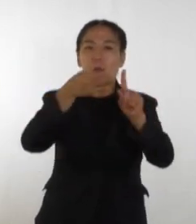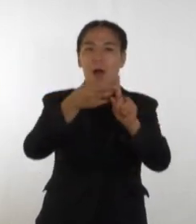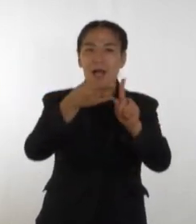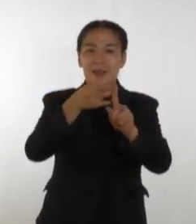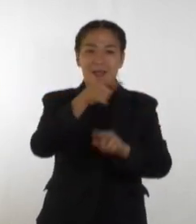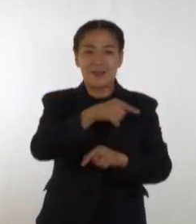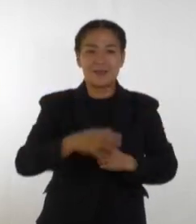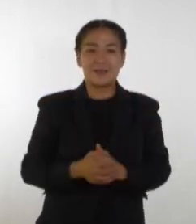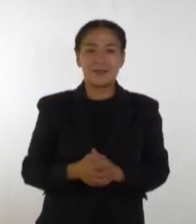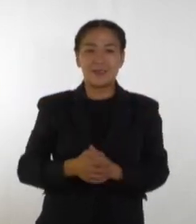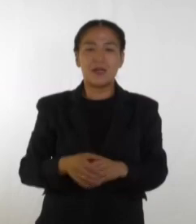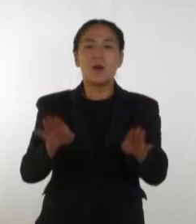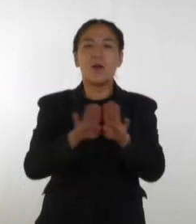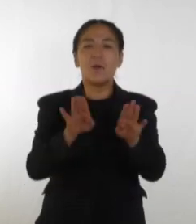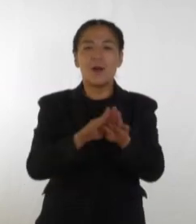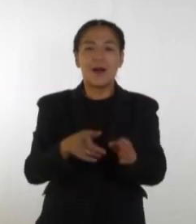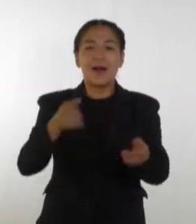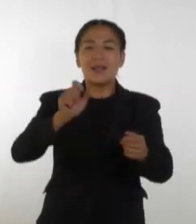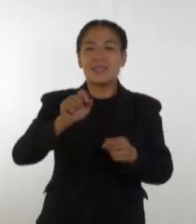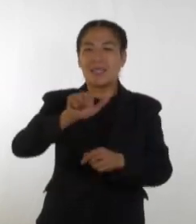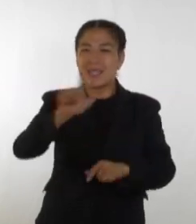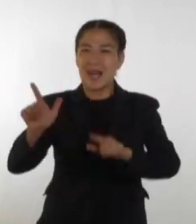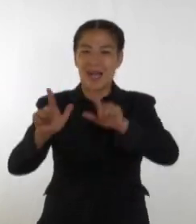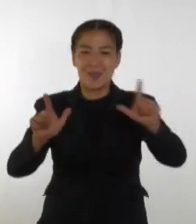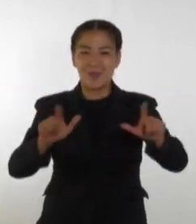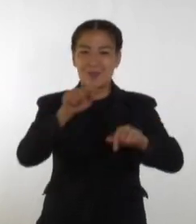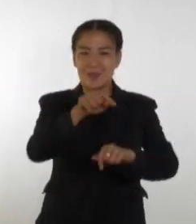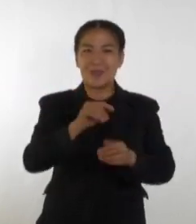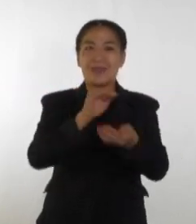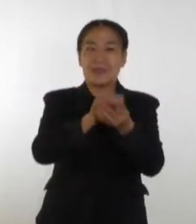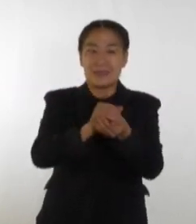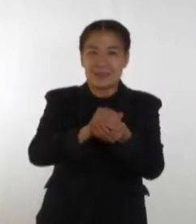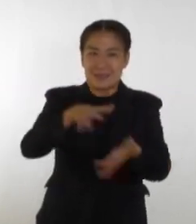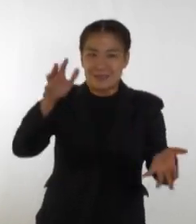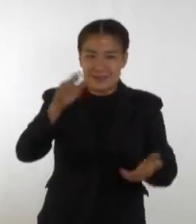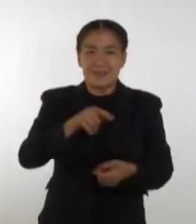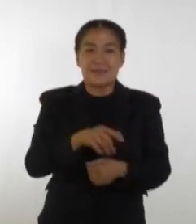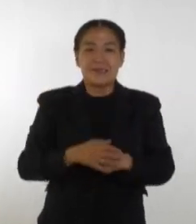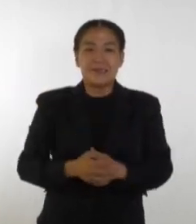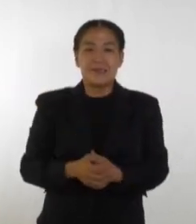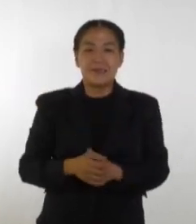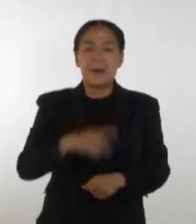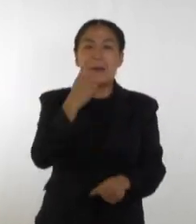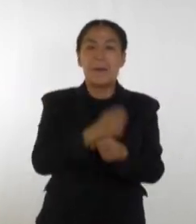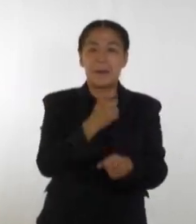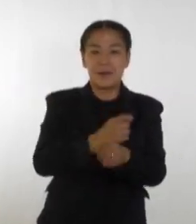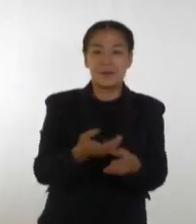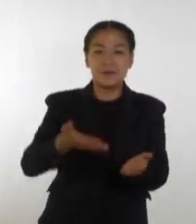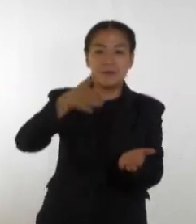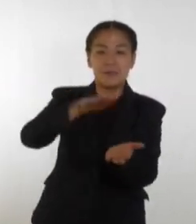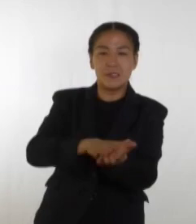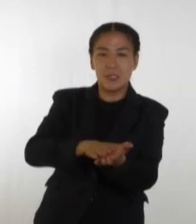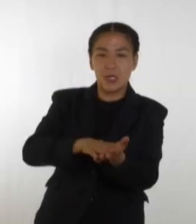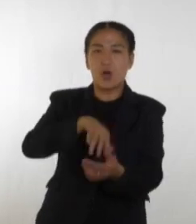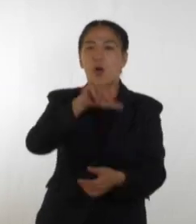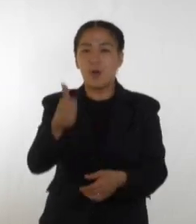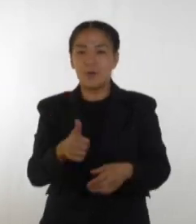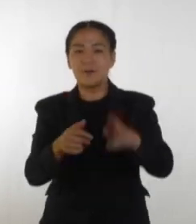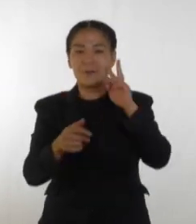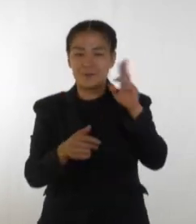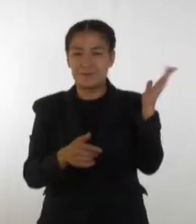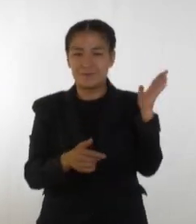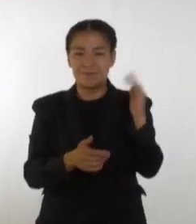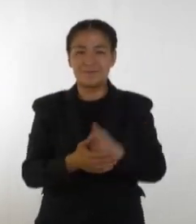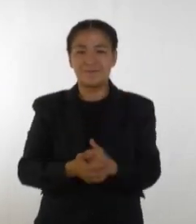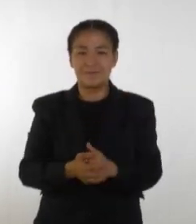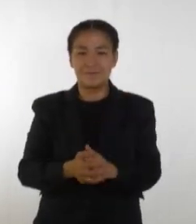centro. Este va a ser uno de los lados de nuestro dado. Así que doblamos un extremo, primero de un lado y luego del